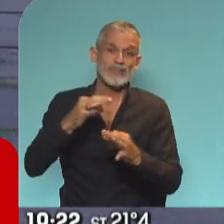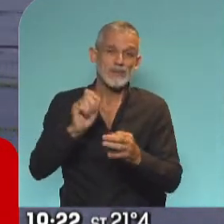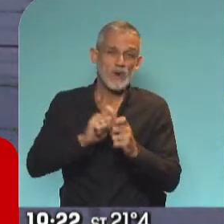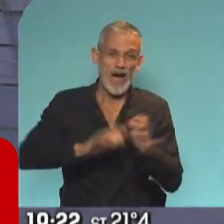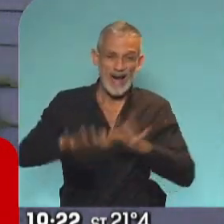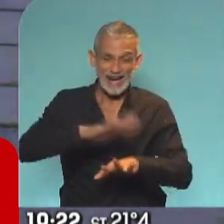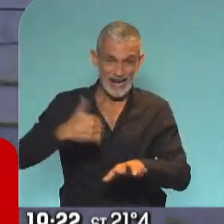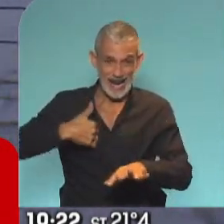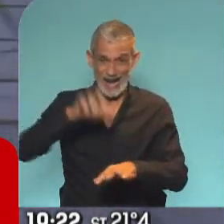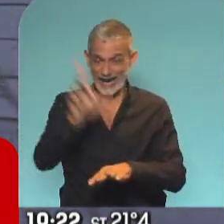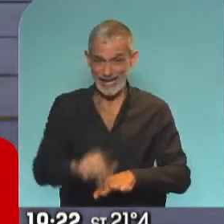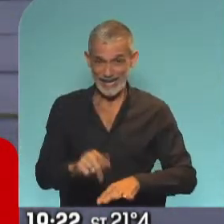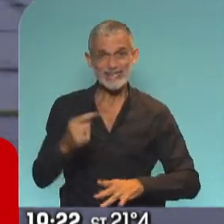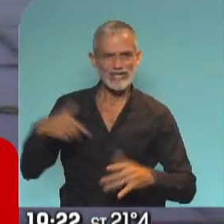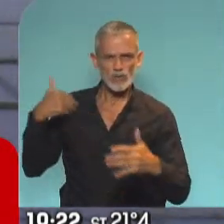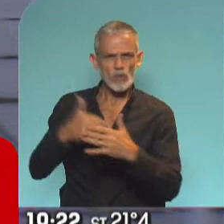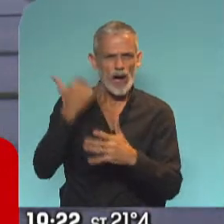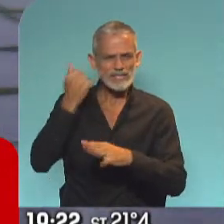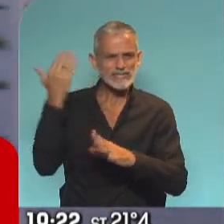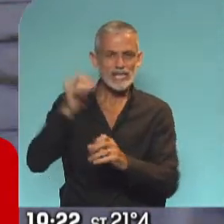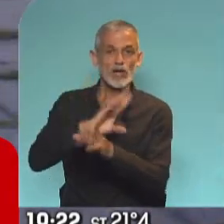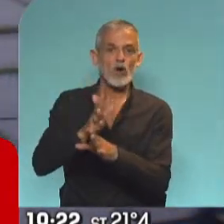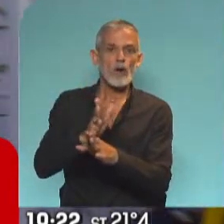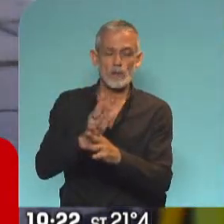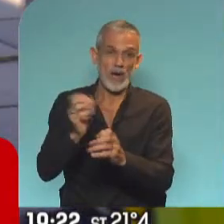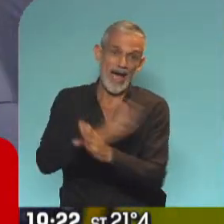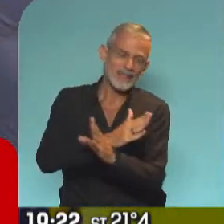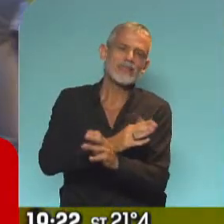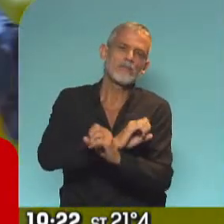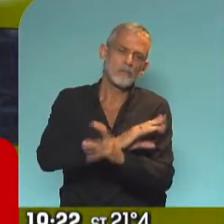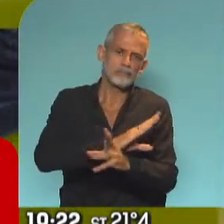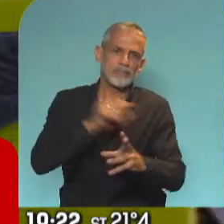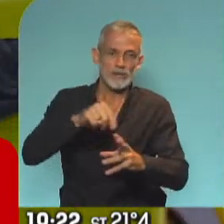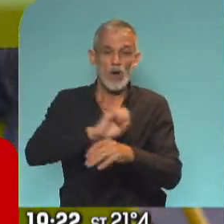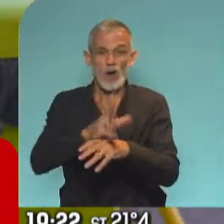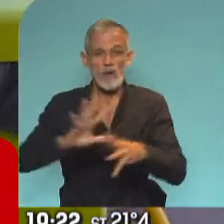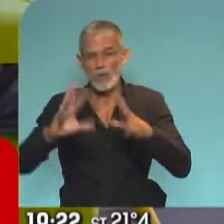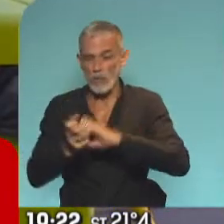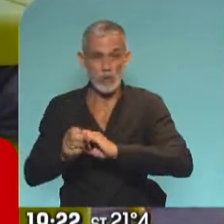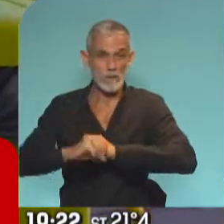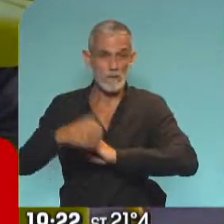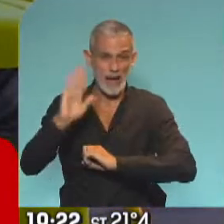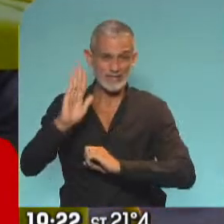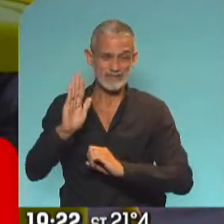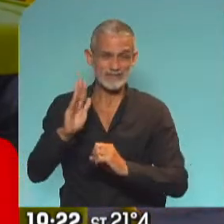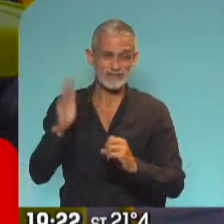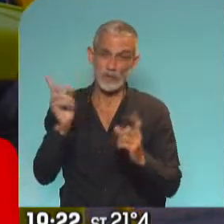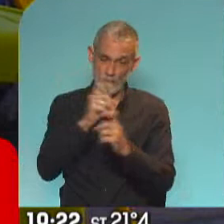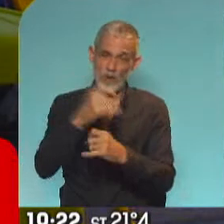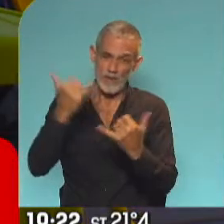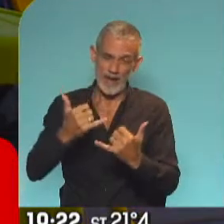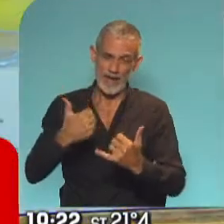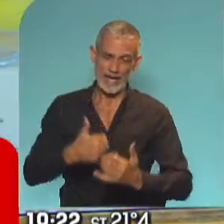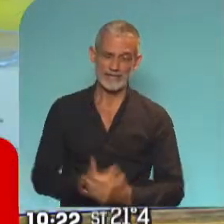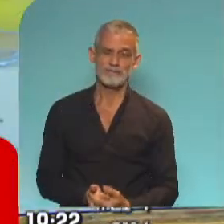una Argentina que venía golpeada antes de la pandemia y por supuesto la pandemia ha complejizado más todos los desafíos que tenemos por